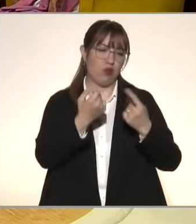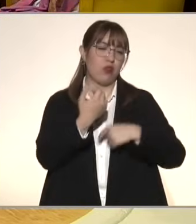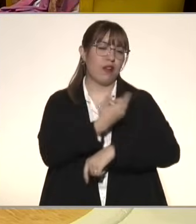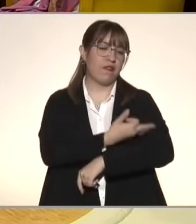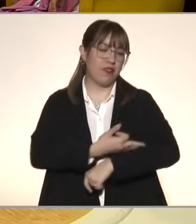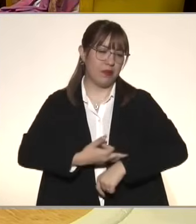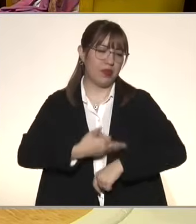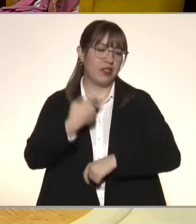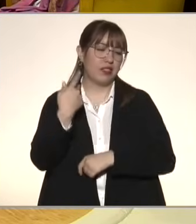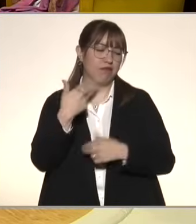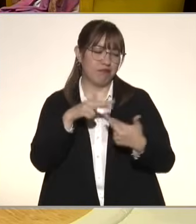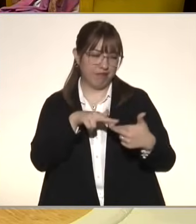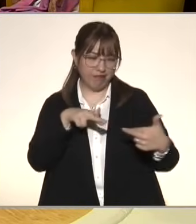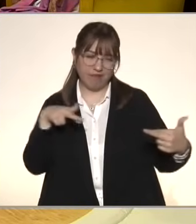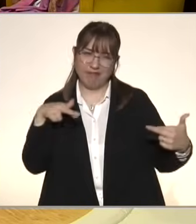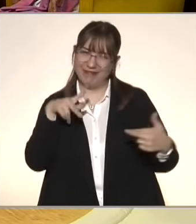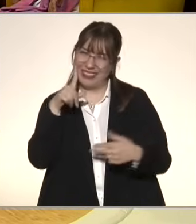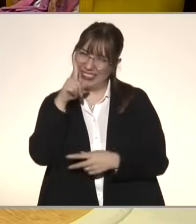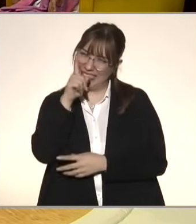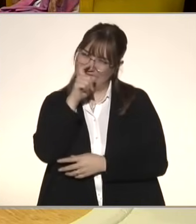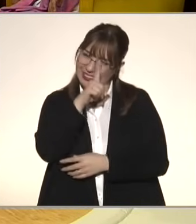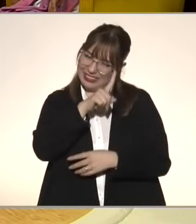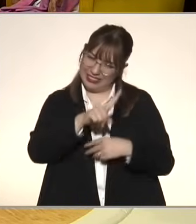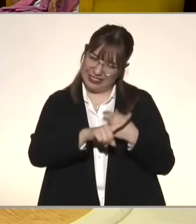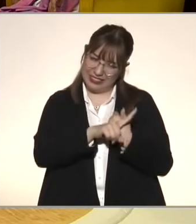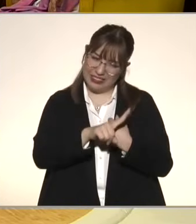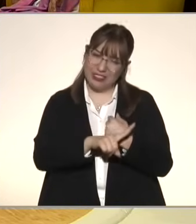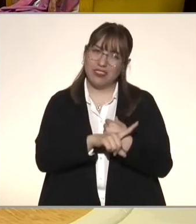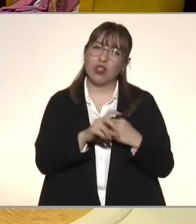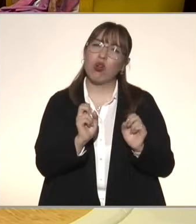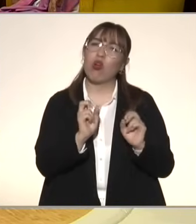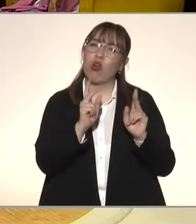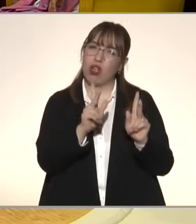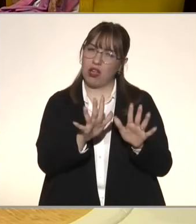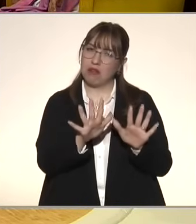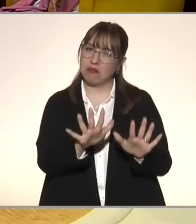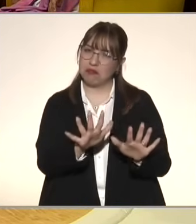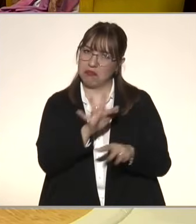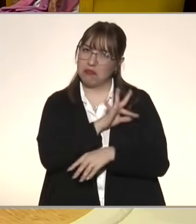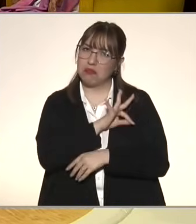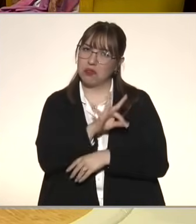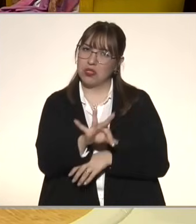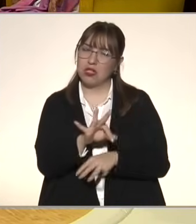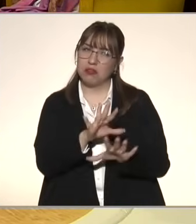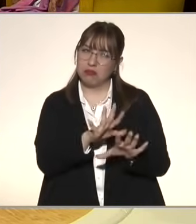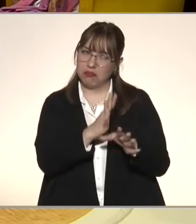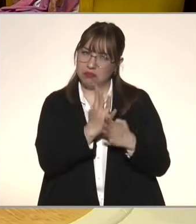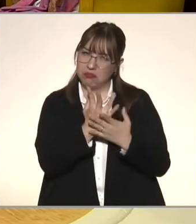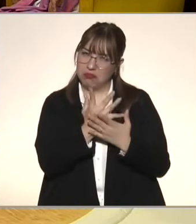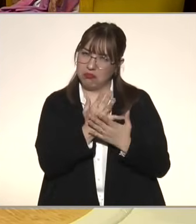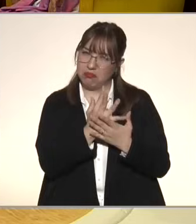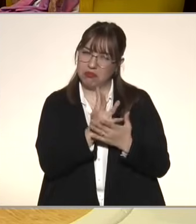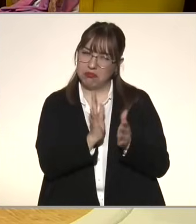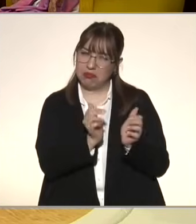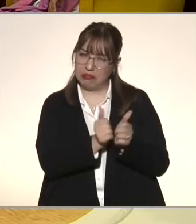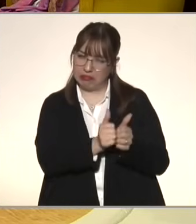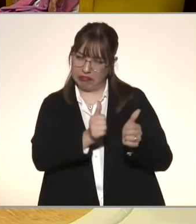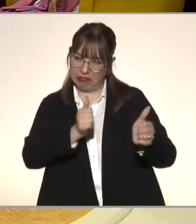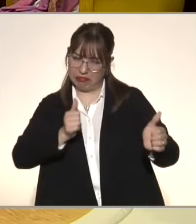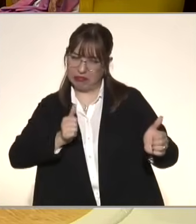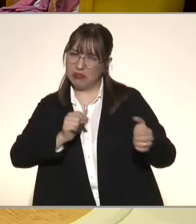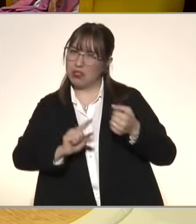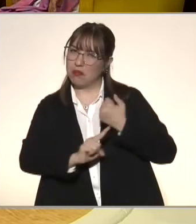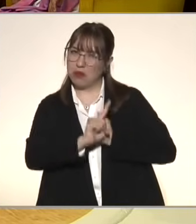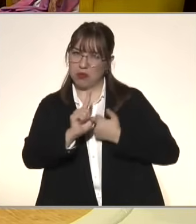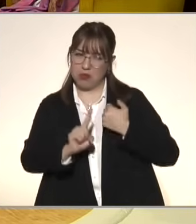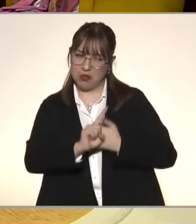que no se ha resuelto. Bueno, también se vale poner un momento de distancia, pero saber que el problema está ahí y que hay